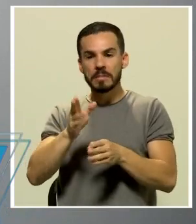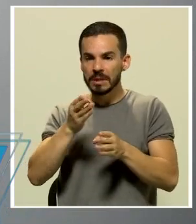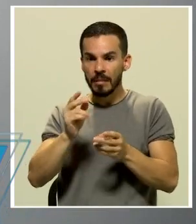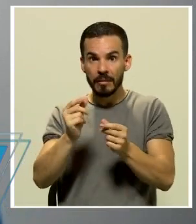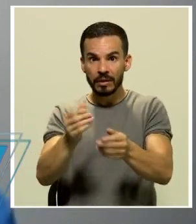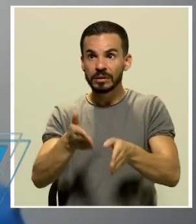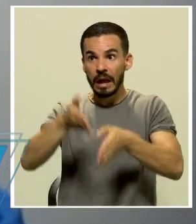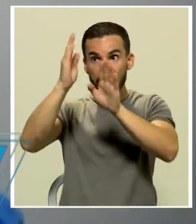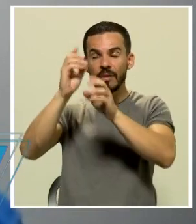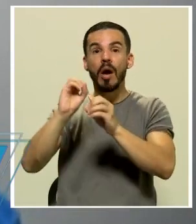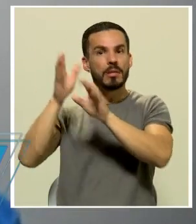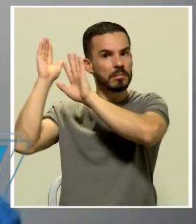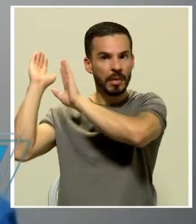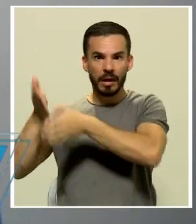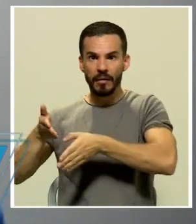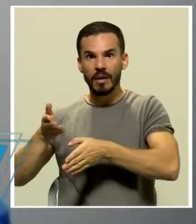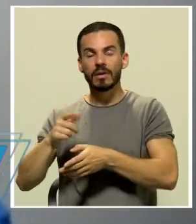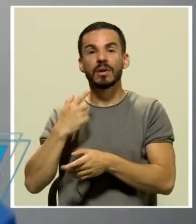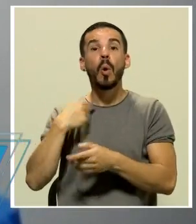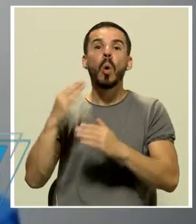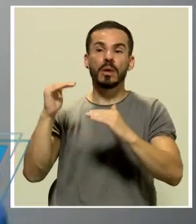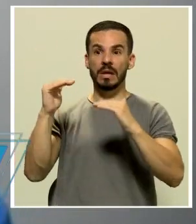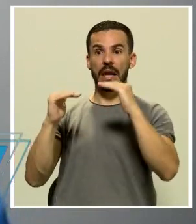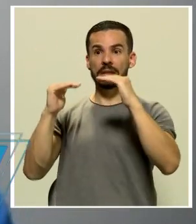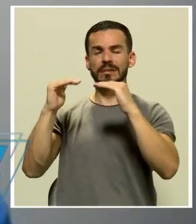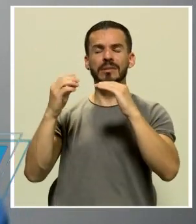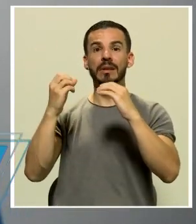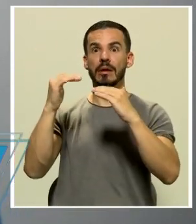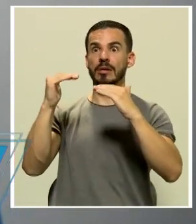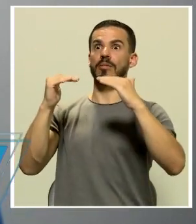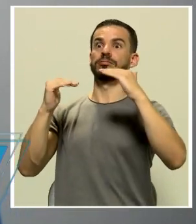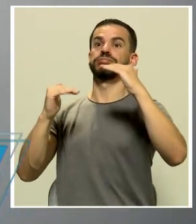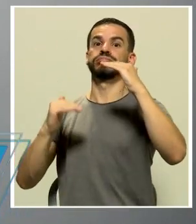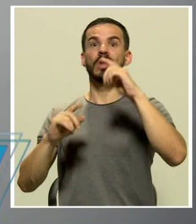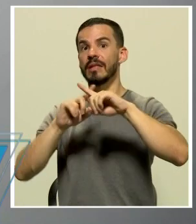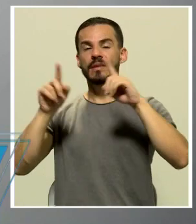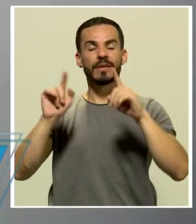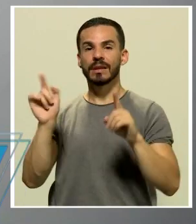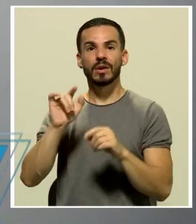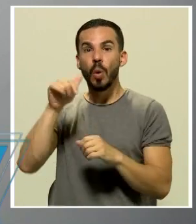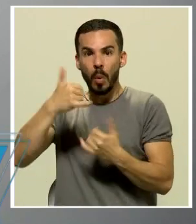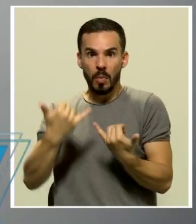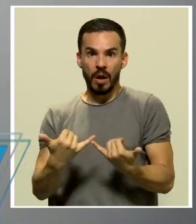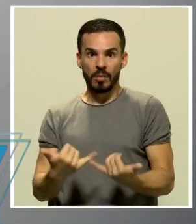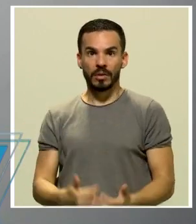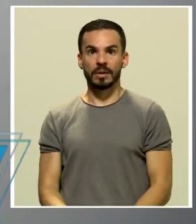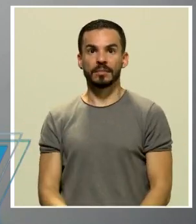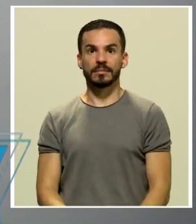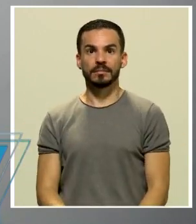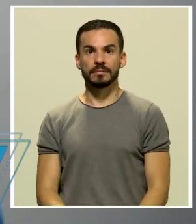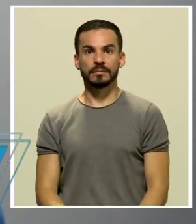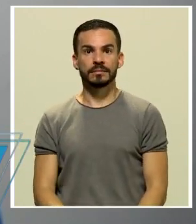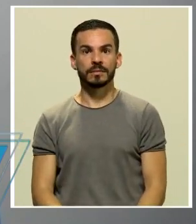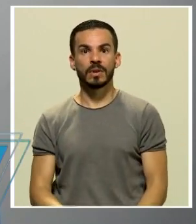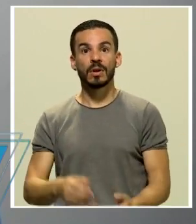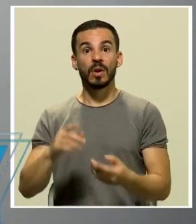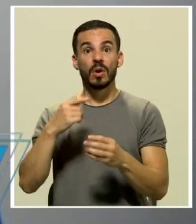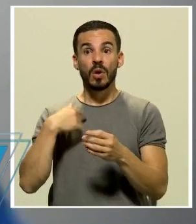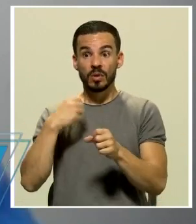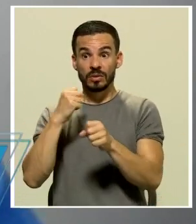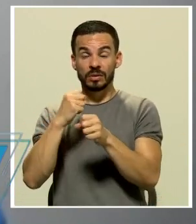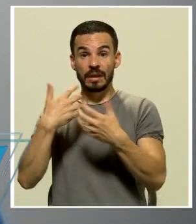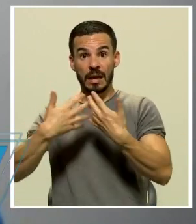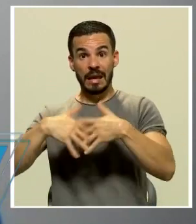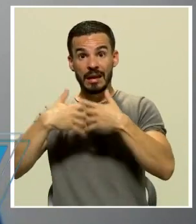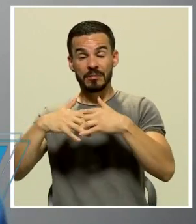para arriba y para abajo, o por lo menos que la asimetría no sea tan acentuada como es hoy en día. Los operadores lo que dicen,